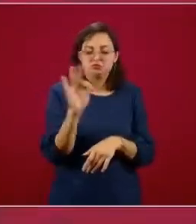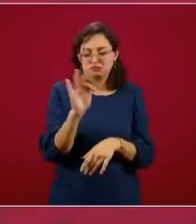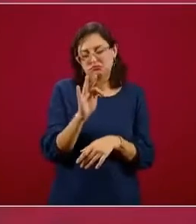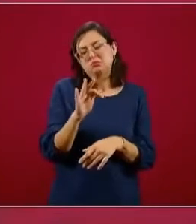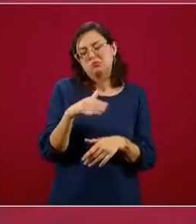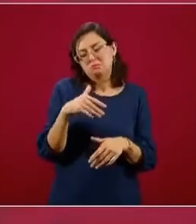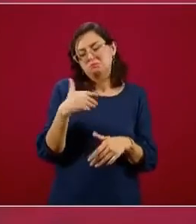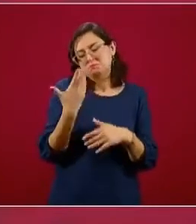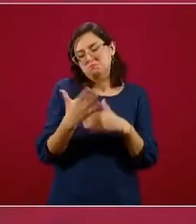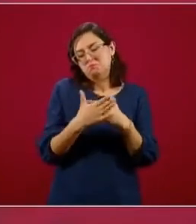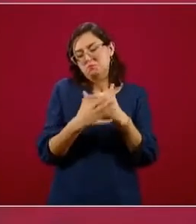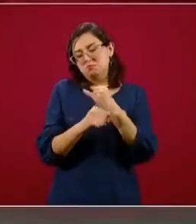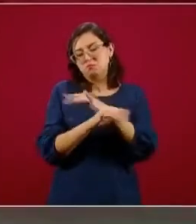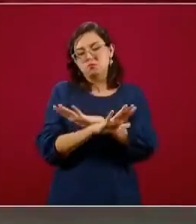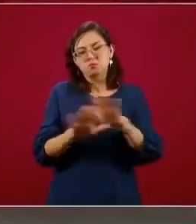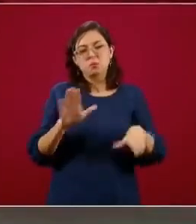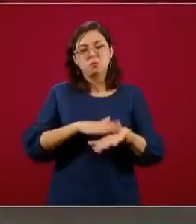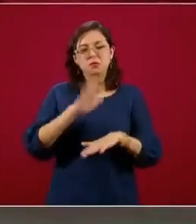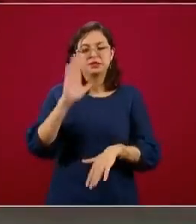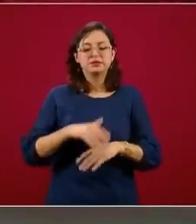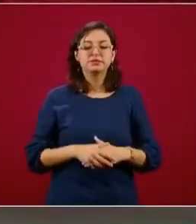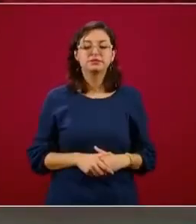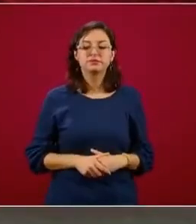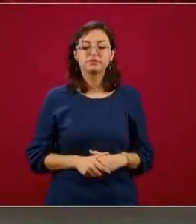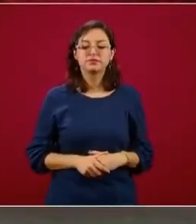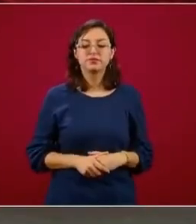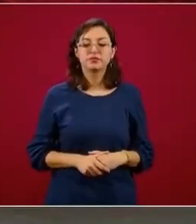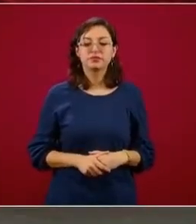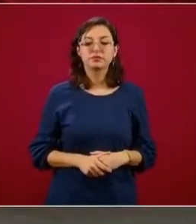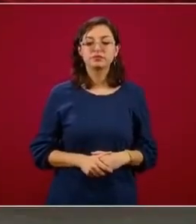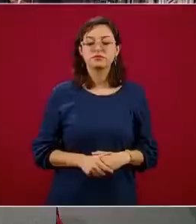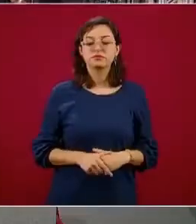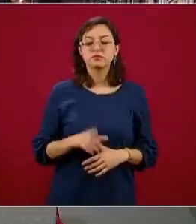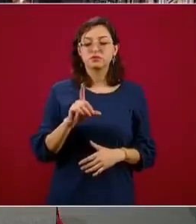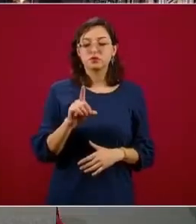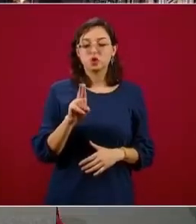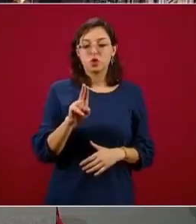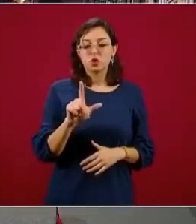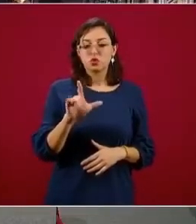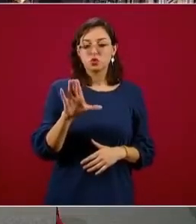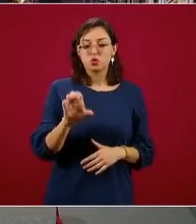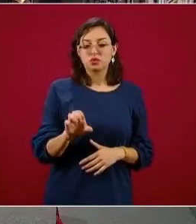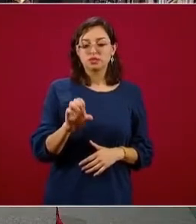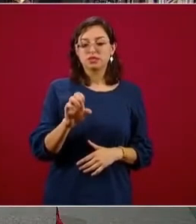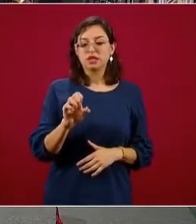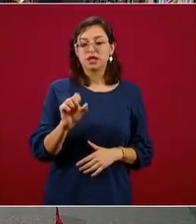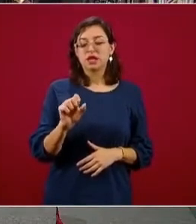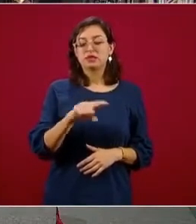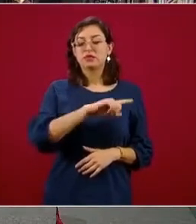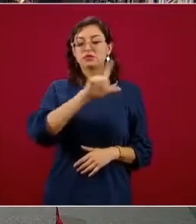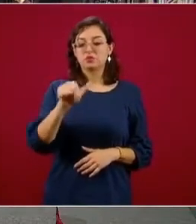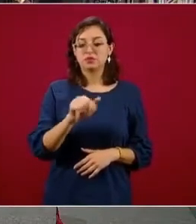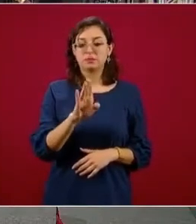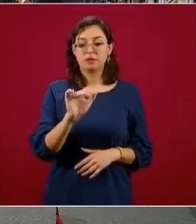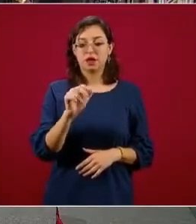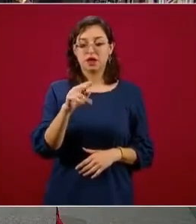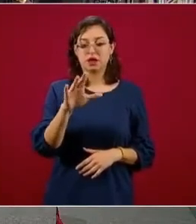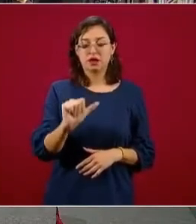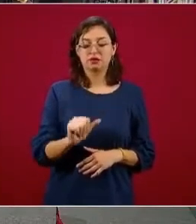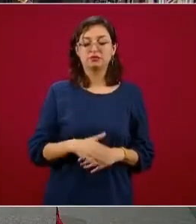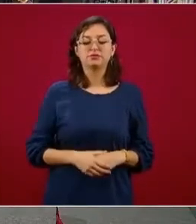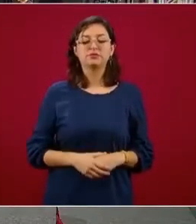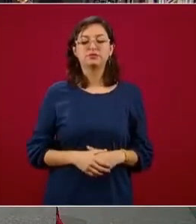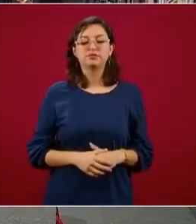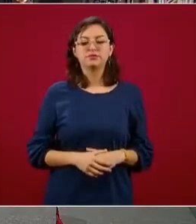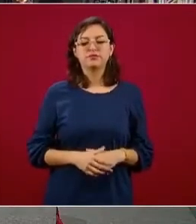seguro a tener más información al respecto. Gracias. Dulce Soto, por favor, y después Bianca Aguirre. Buenas